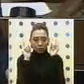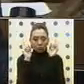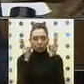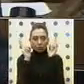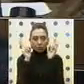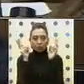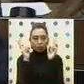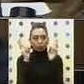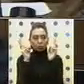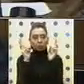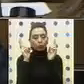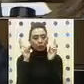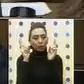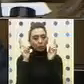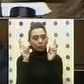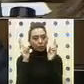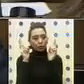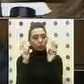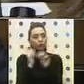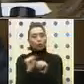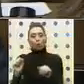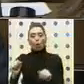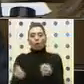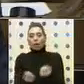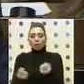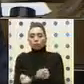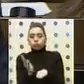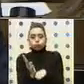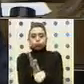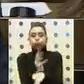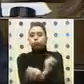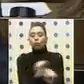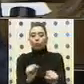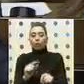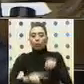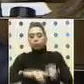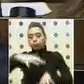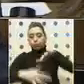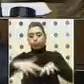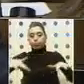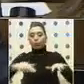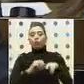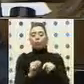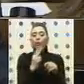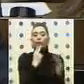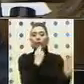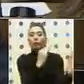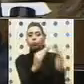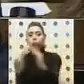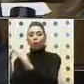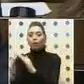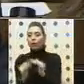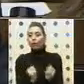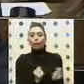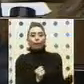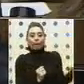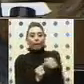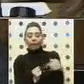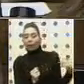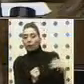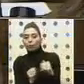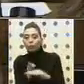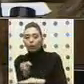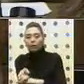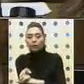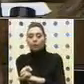este tiempo está impedido de circular y la gente no puede acceder a los sitios más poblados donde vienen